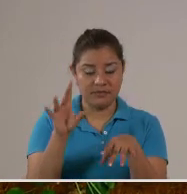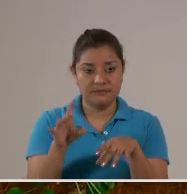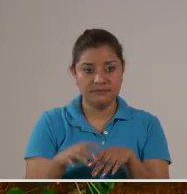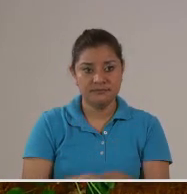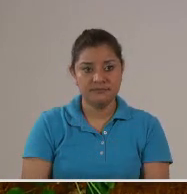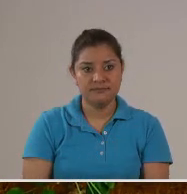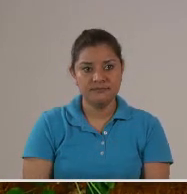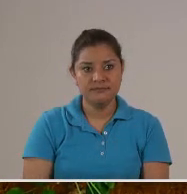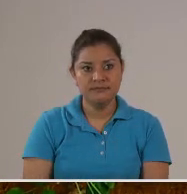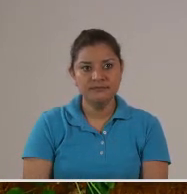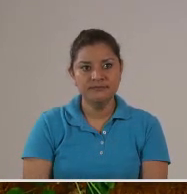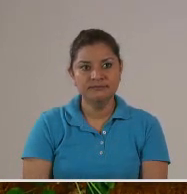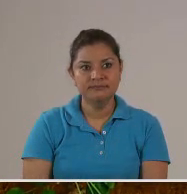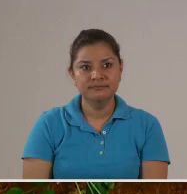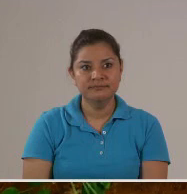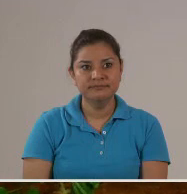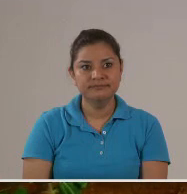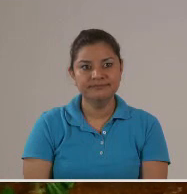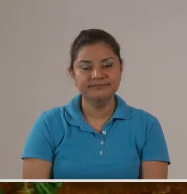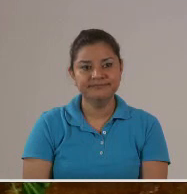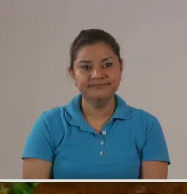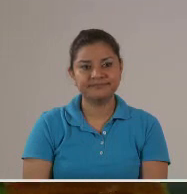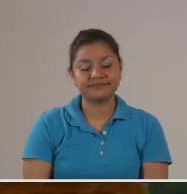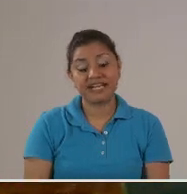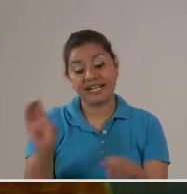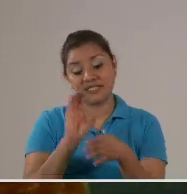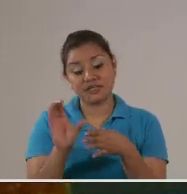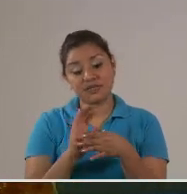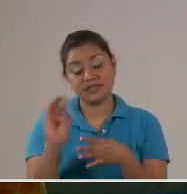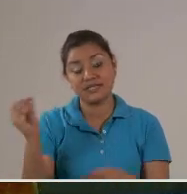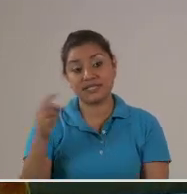chequeando de lo que es